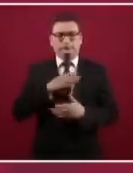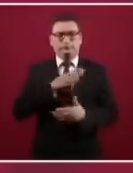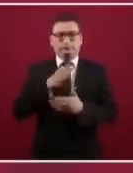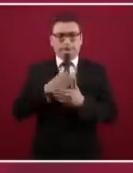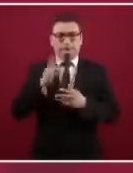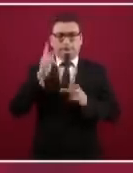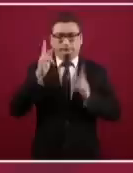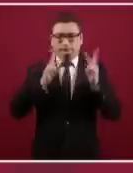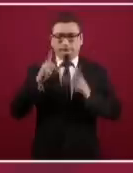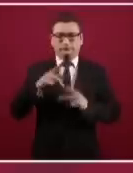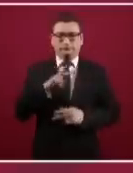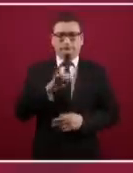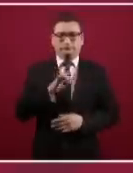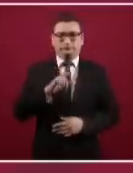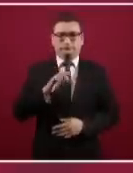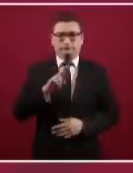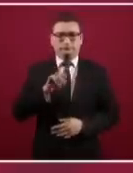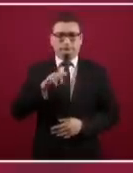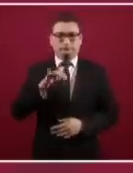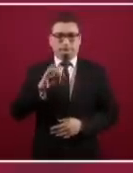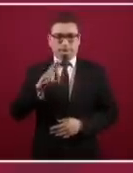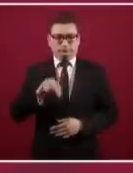Villa Unión, para